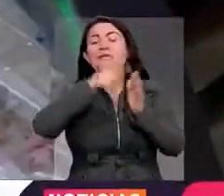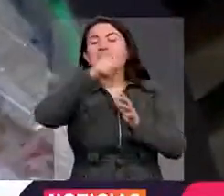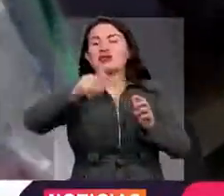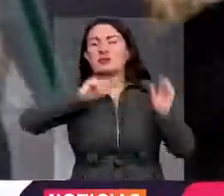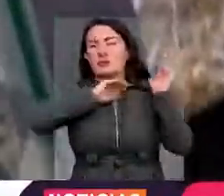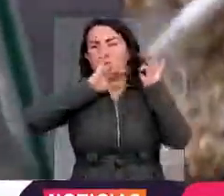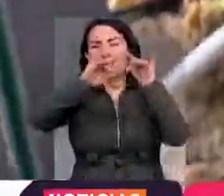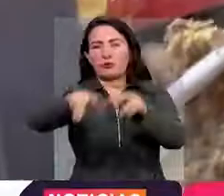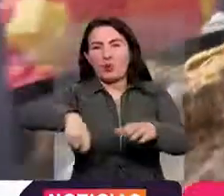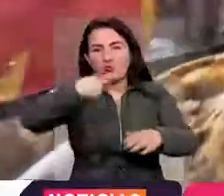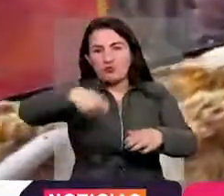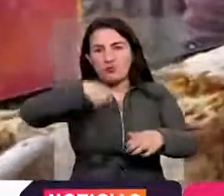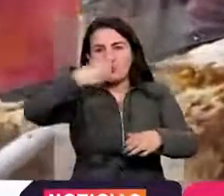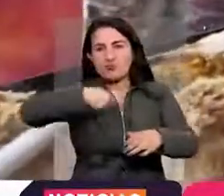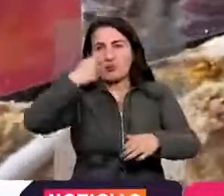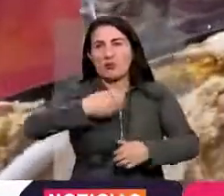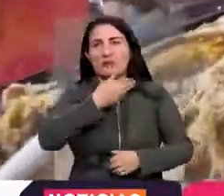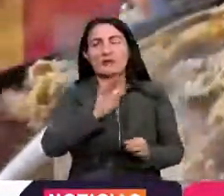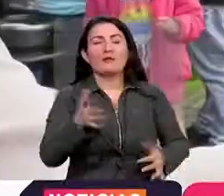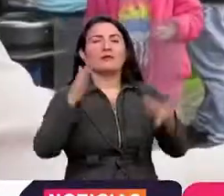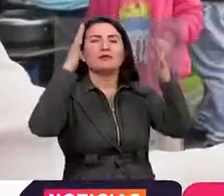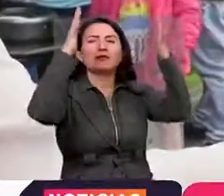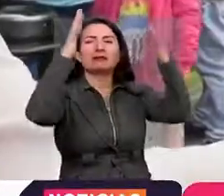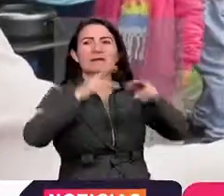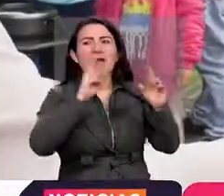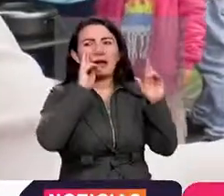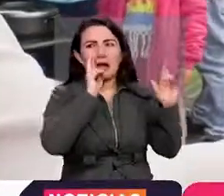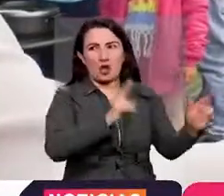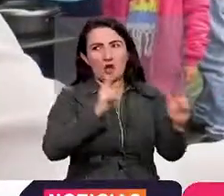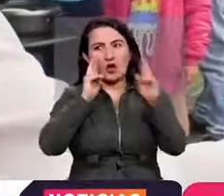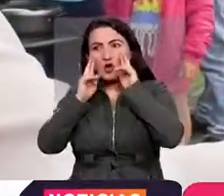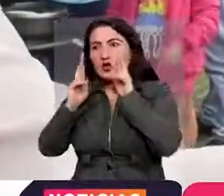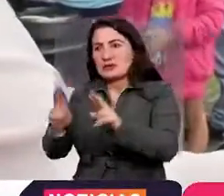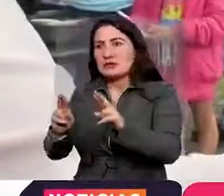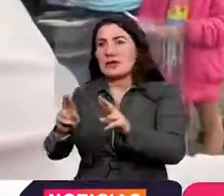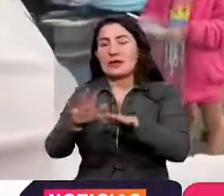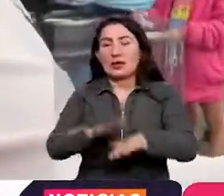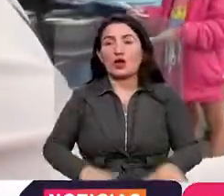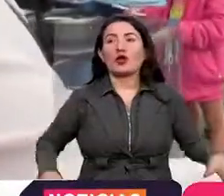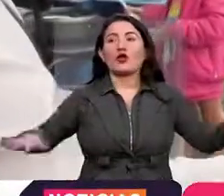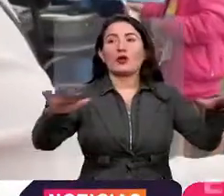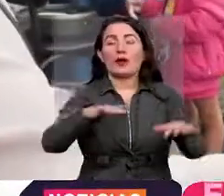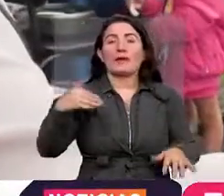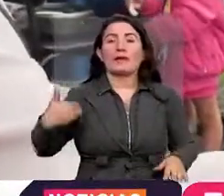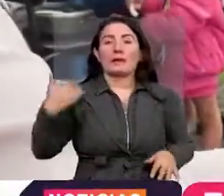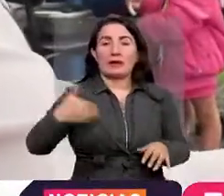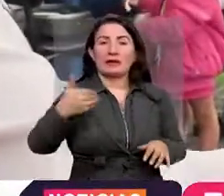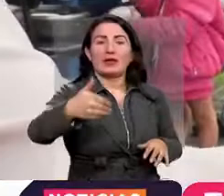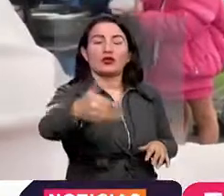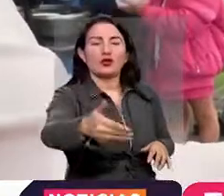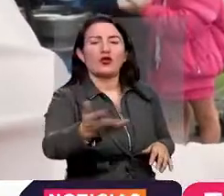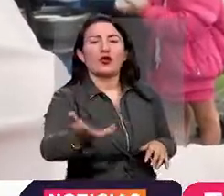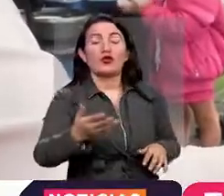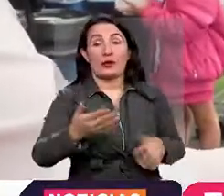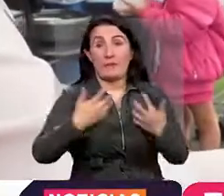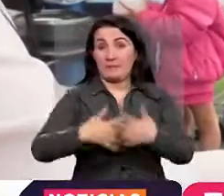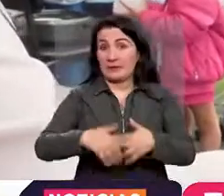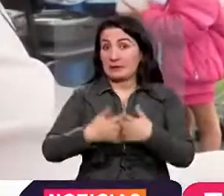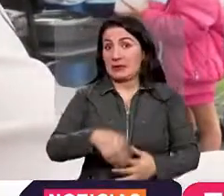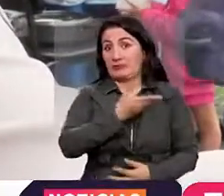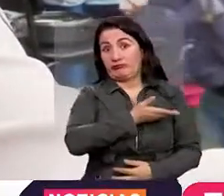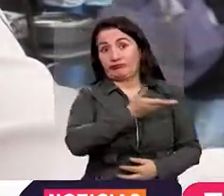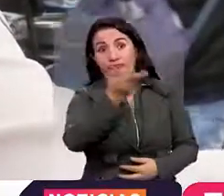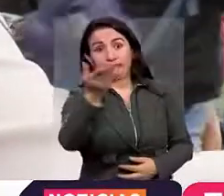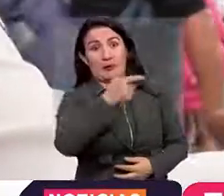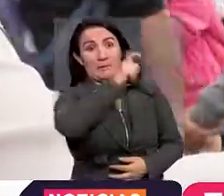plato tolimense. Hacer este festival es reconocer primero la trayectoria empresarial de todos